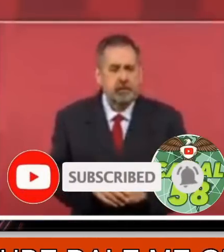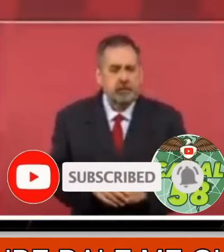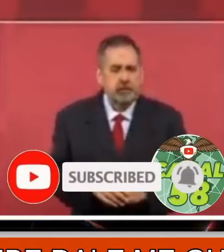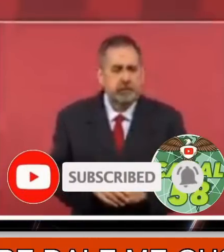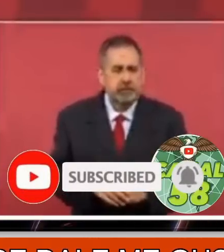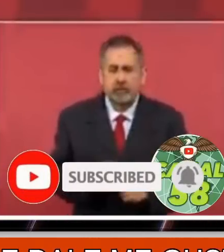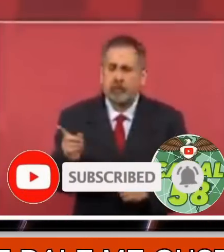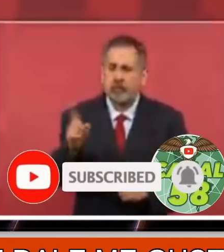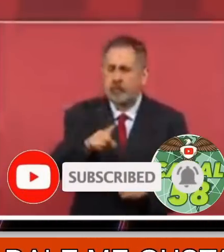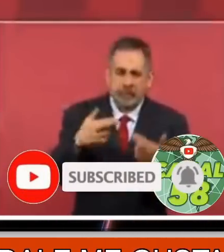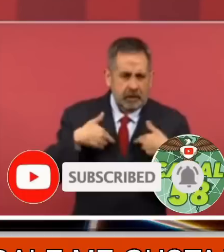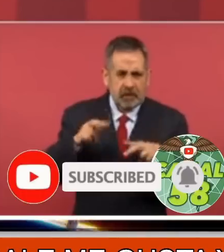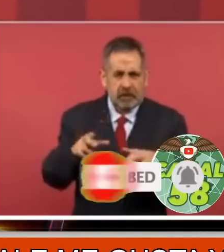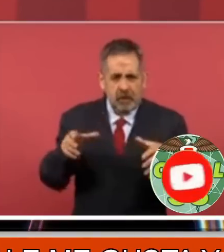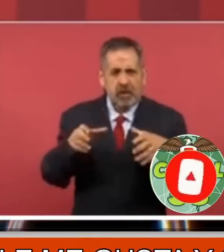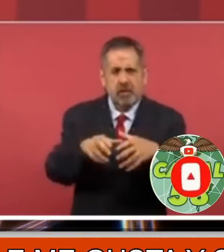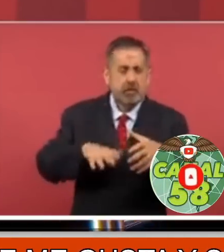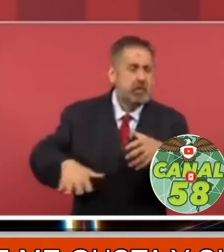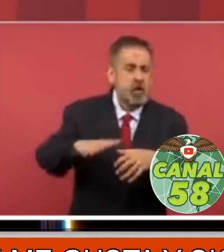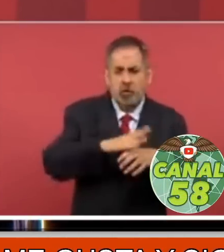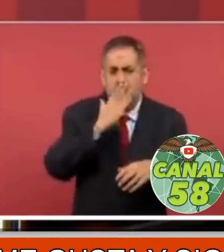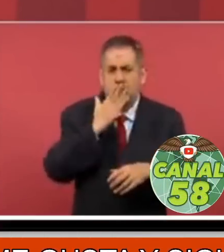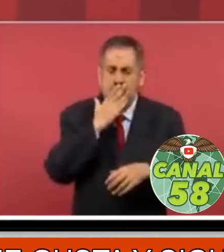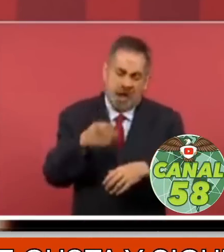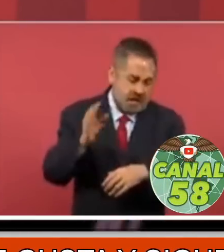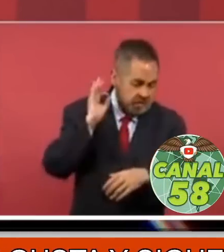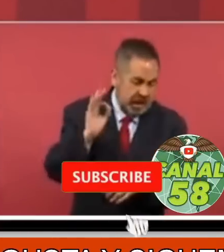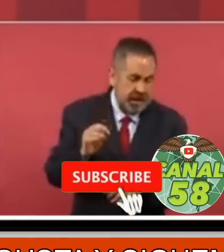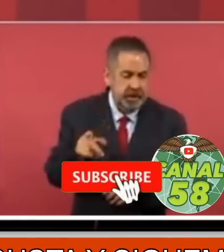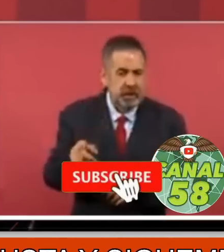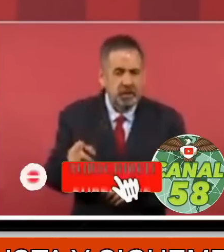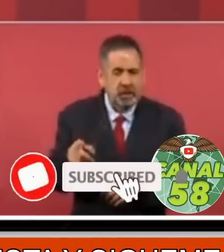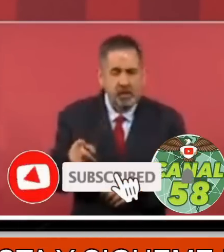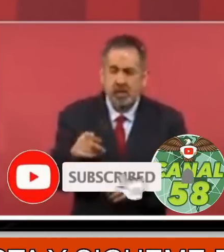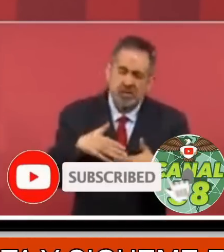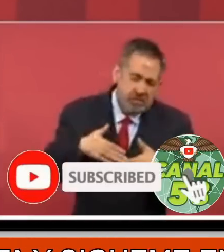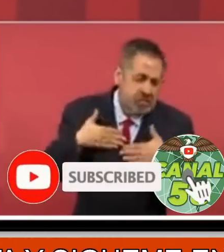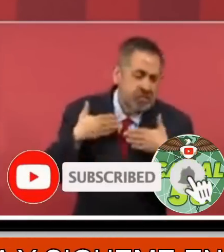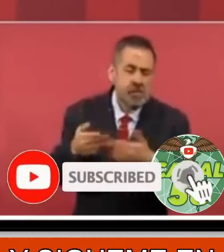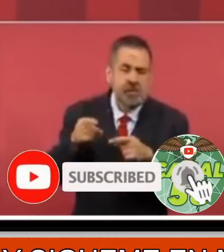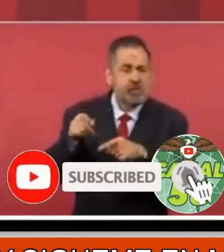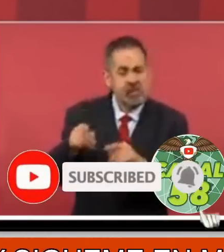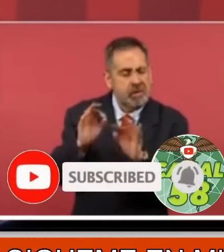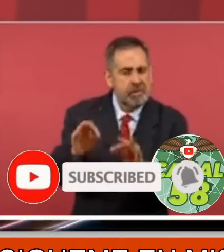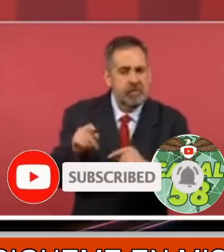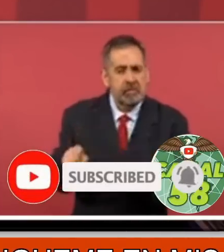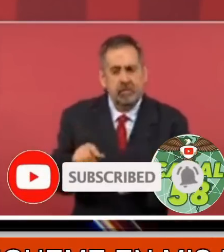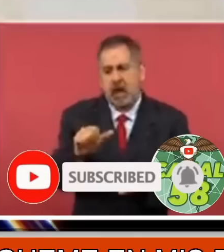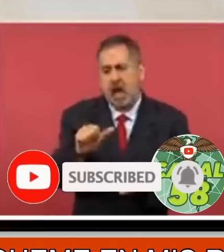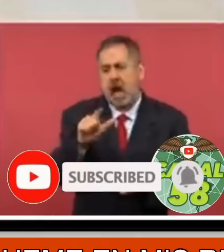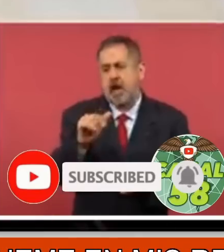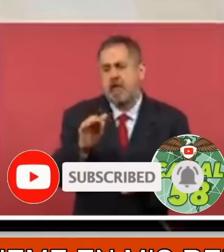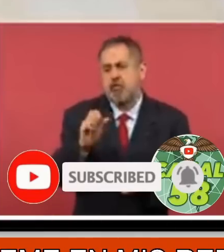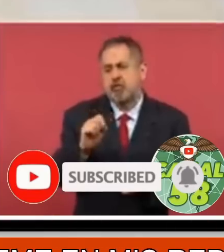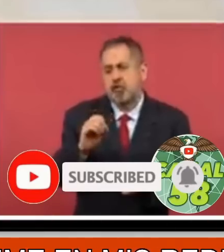un representante del pueblo de Sonora al que le tenemos mucha confianza, Alfonso